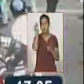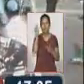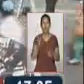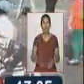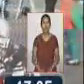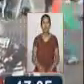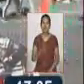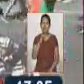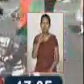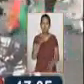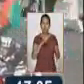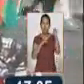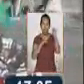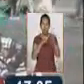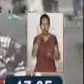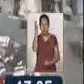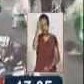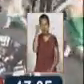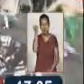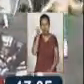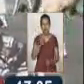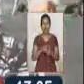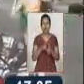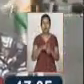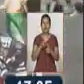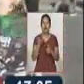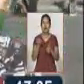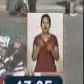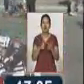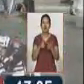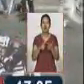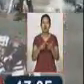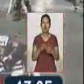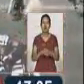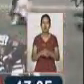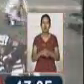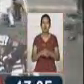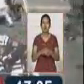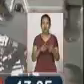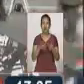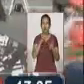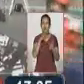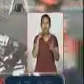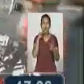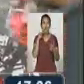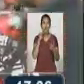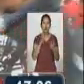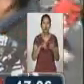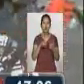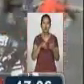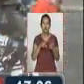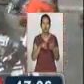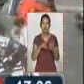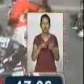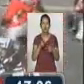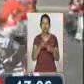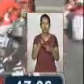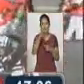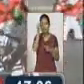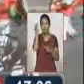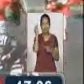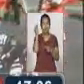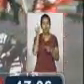una... Del MAS, Álvaro García. Bien. Del... ¿Comunidad Ciudadana? ¿De Mesa? De Mesa, ay, no me